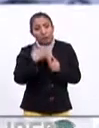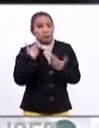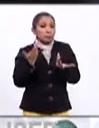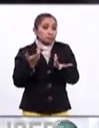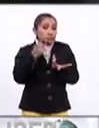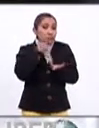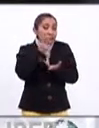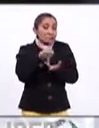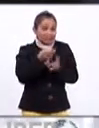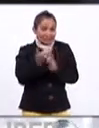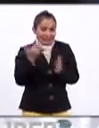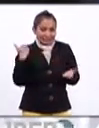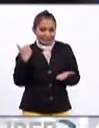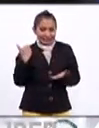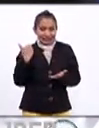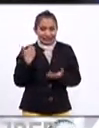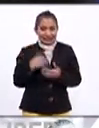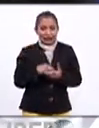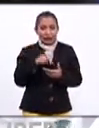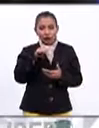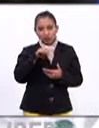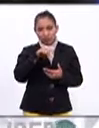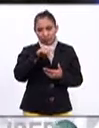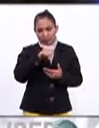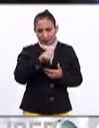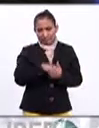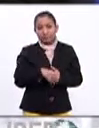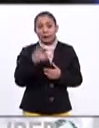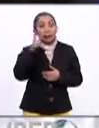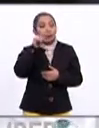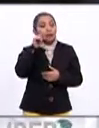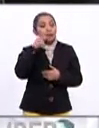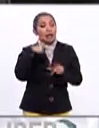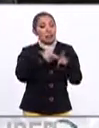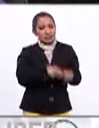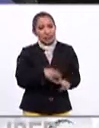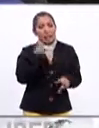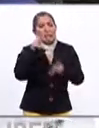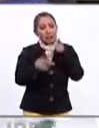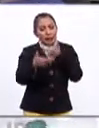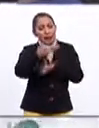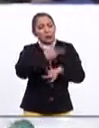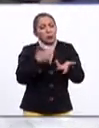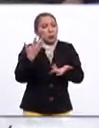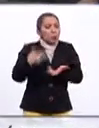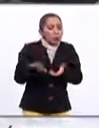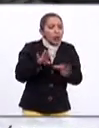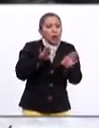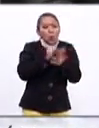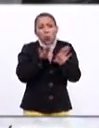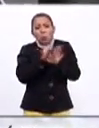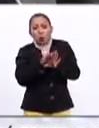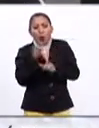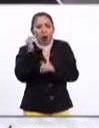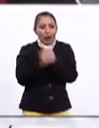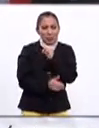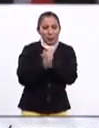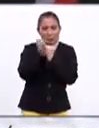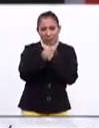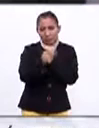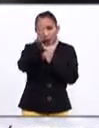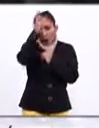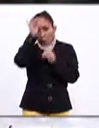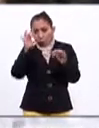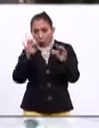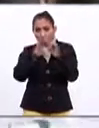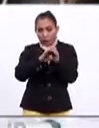que señalaban en la nota informativa, pero mañana van a continuar buscando efectivamente cerrar el